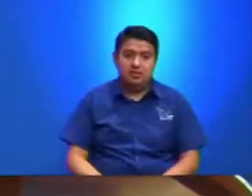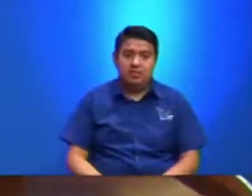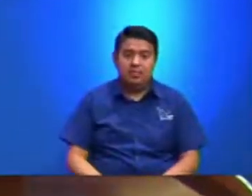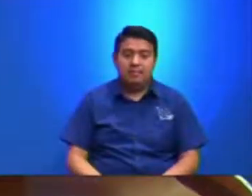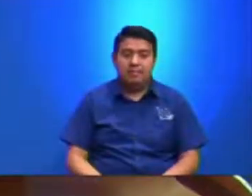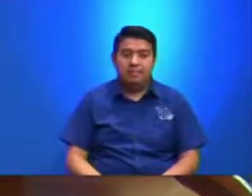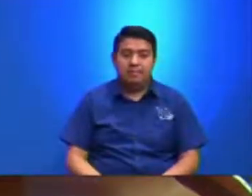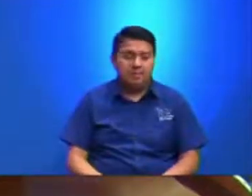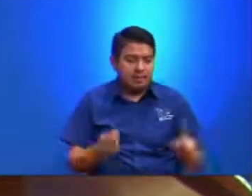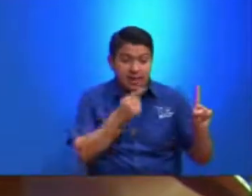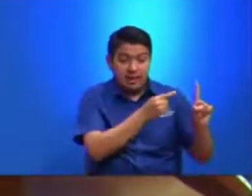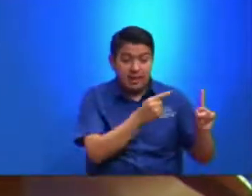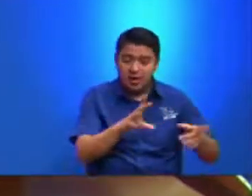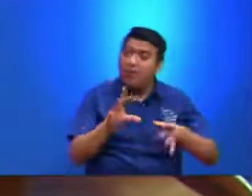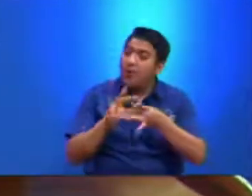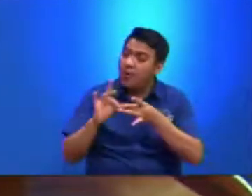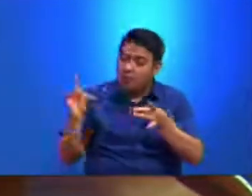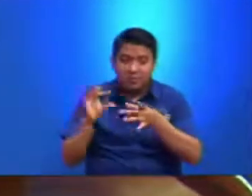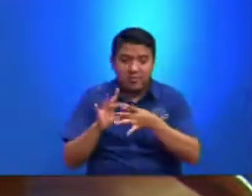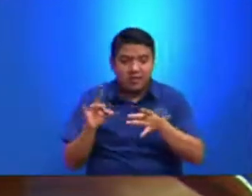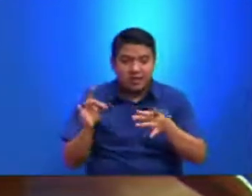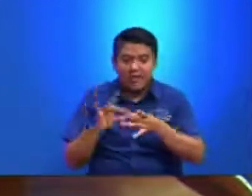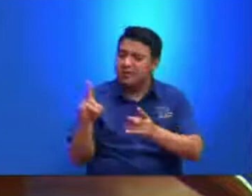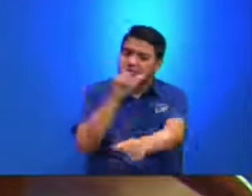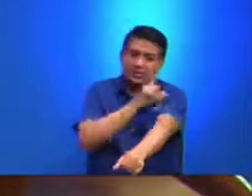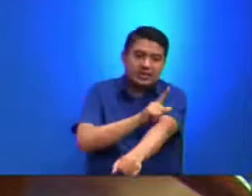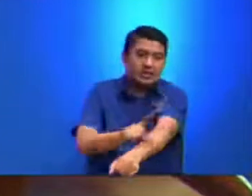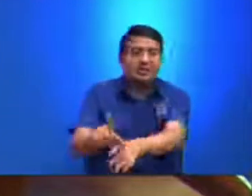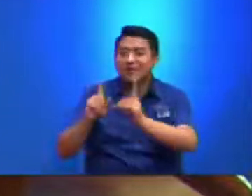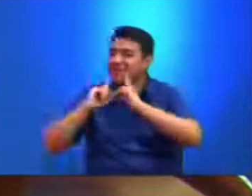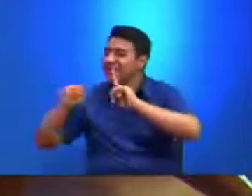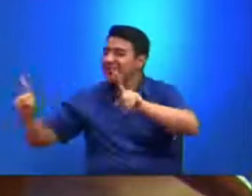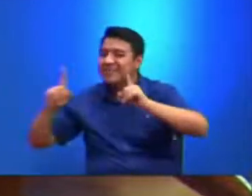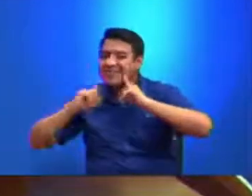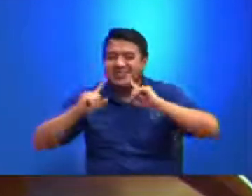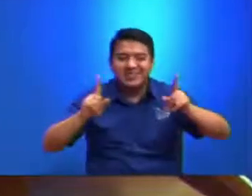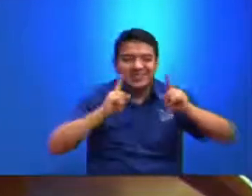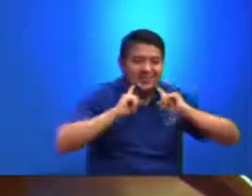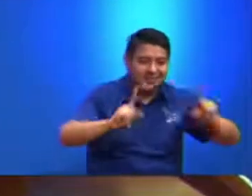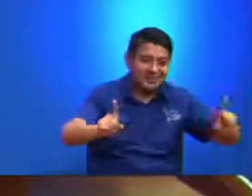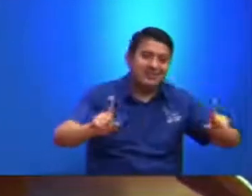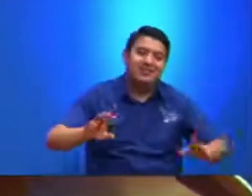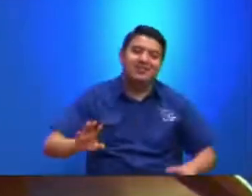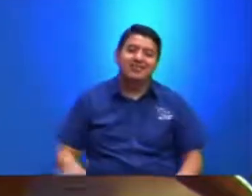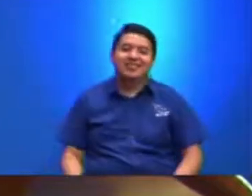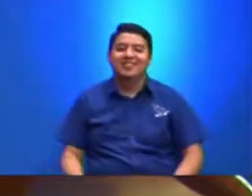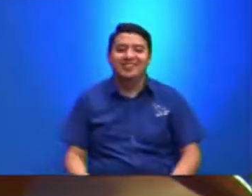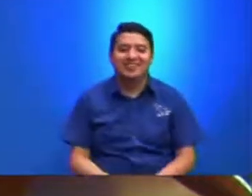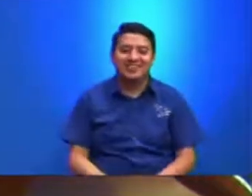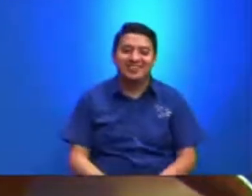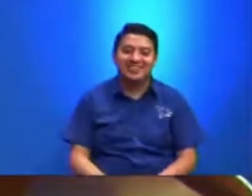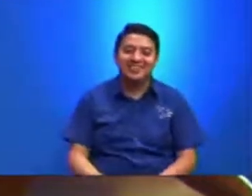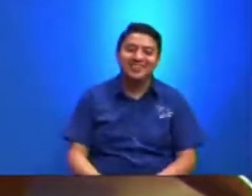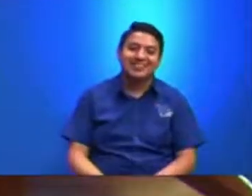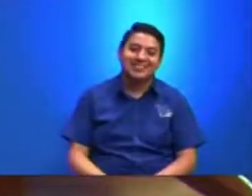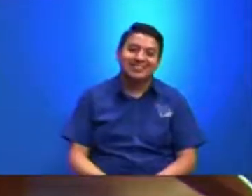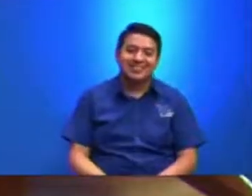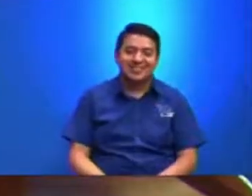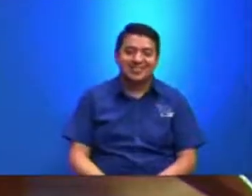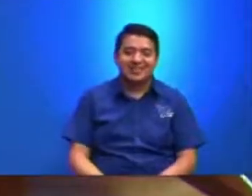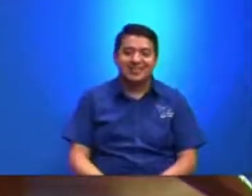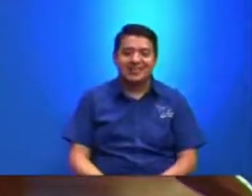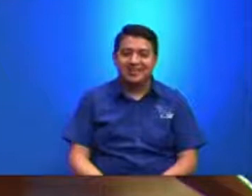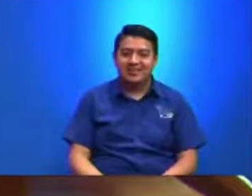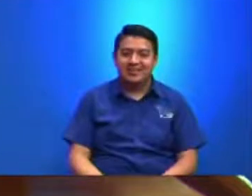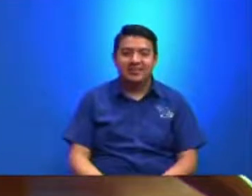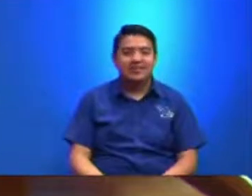Vos tenés que seguir contando. Que mira, el que se aburra, usted ya sabe lo que hay que decirle, ¿va? Pues síguelo contando.